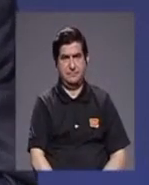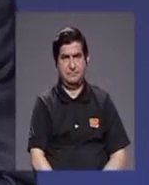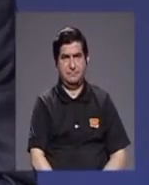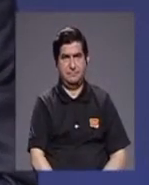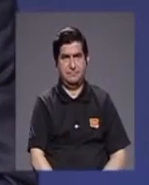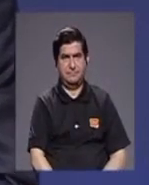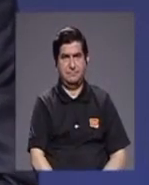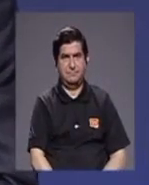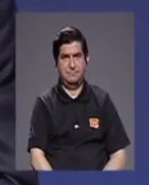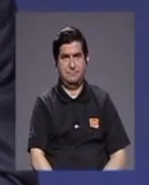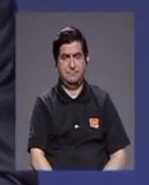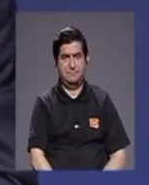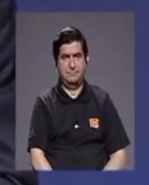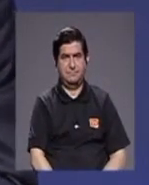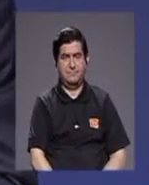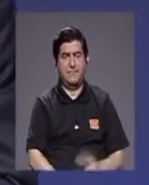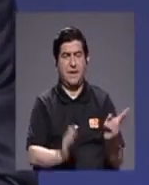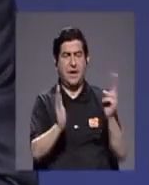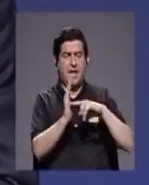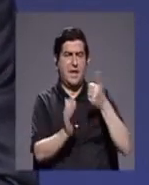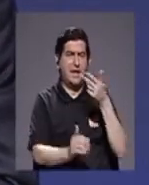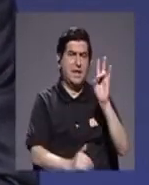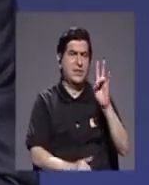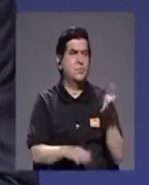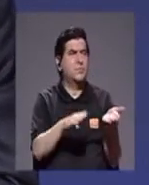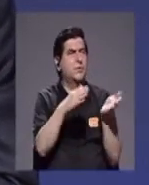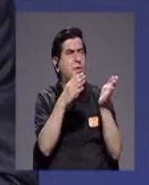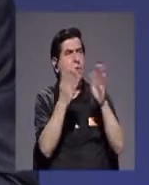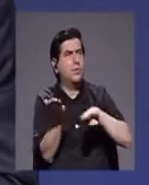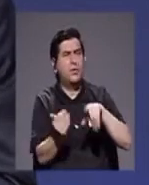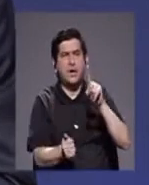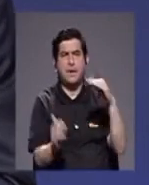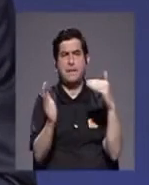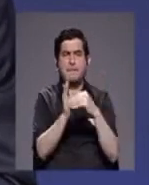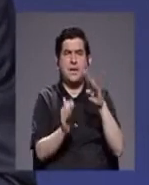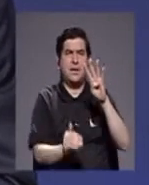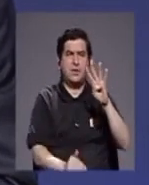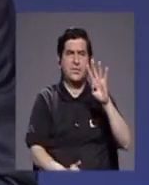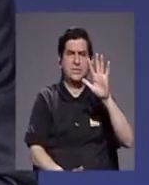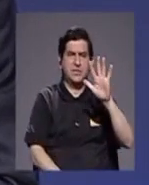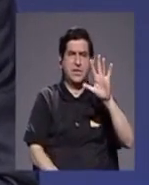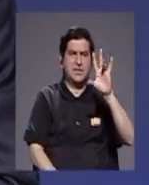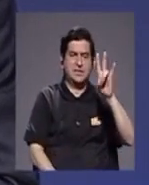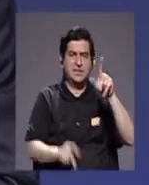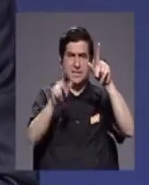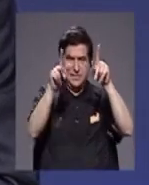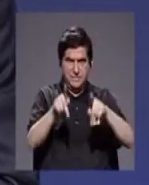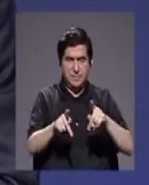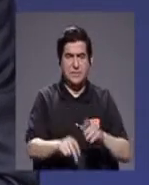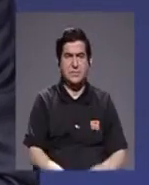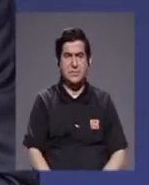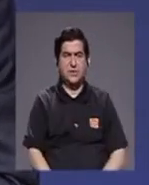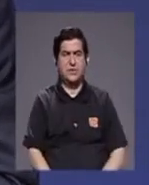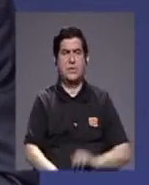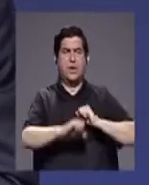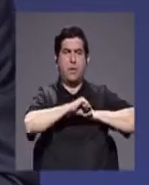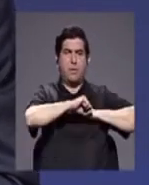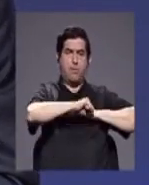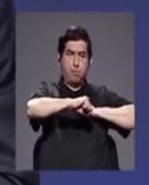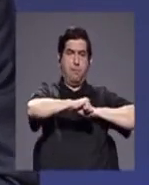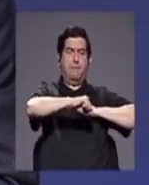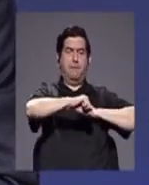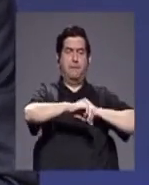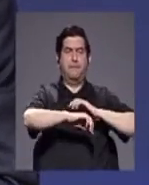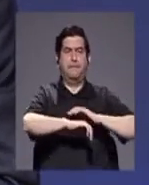en el 2017 murieron 1.457 personas de infarto al